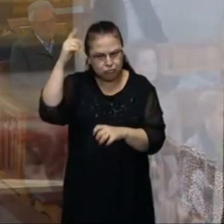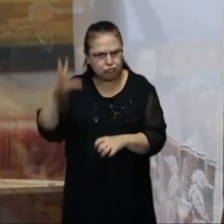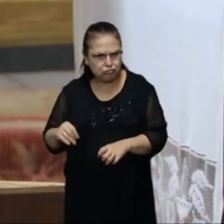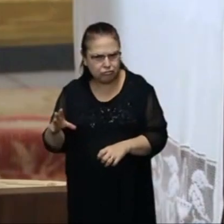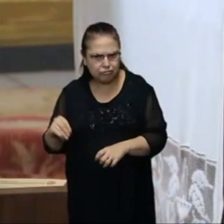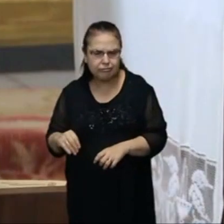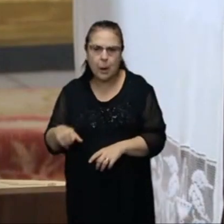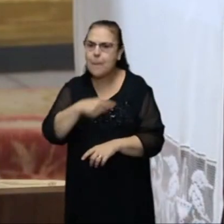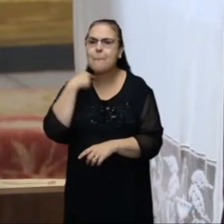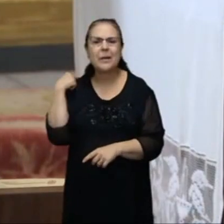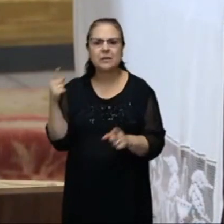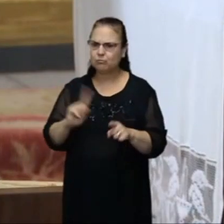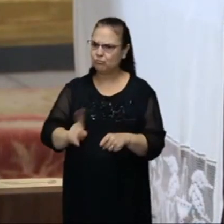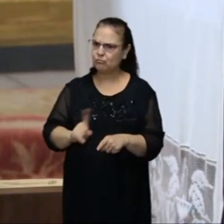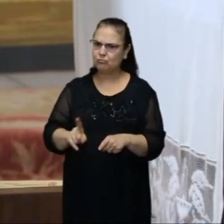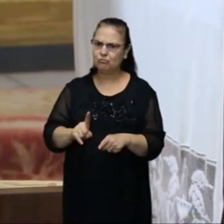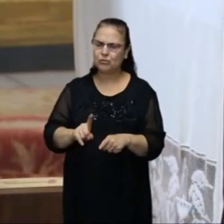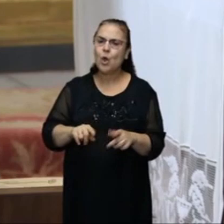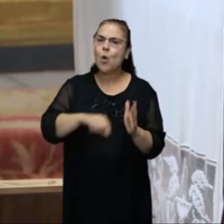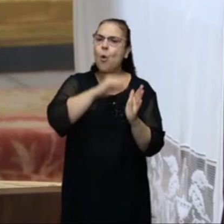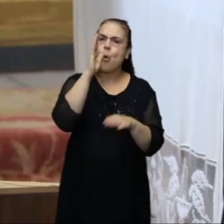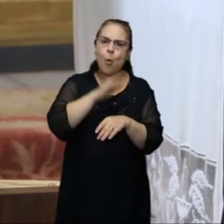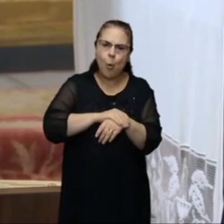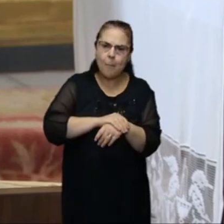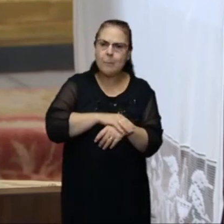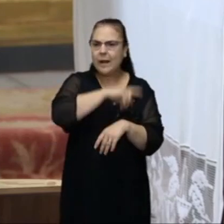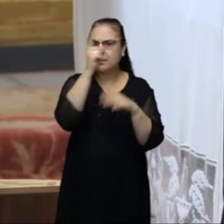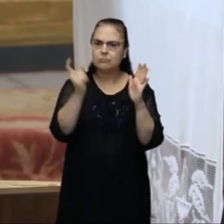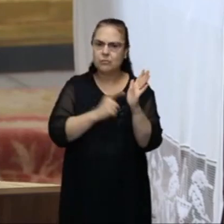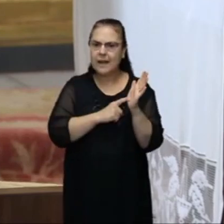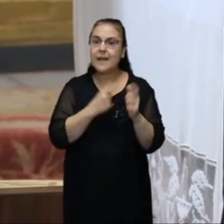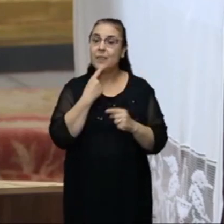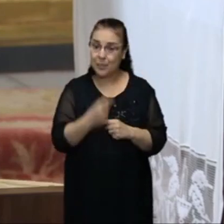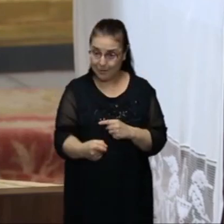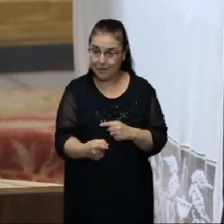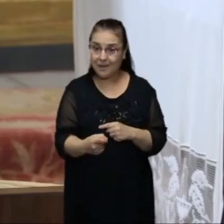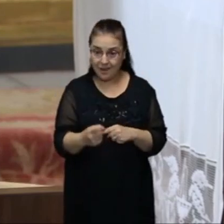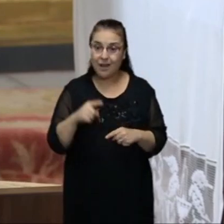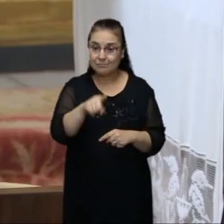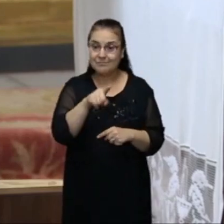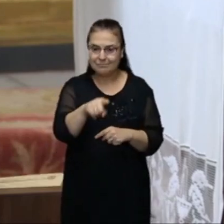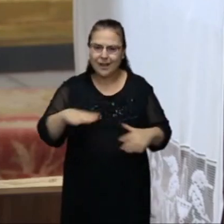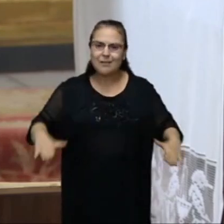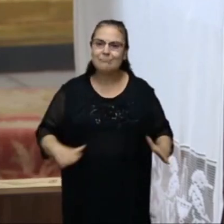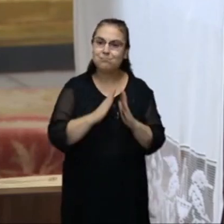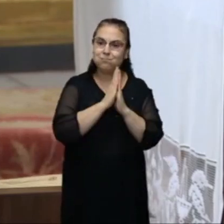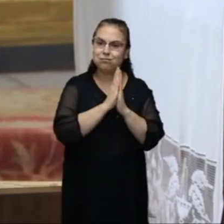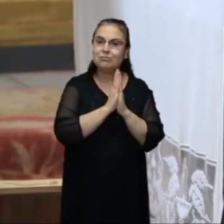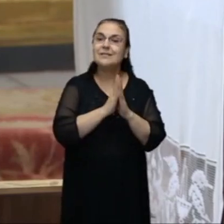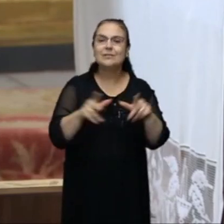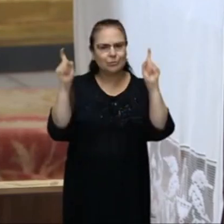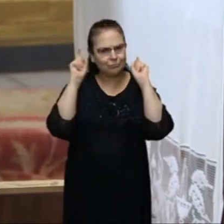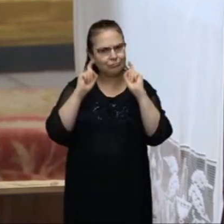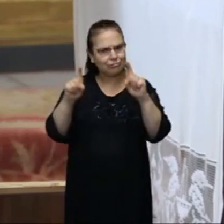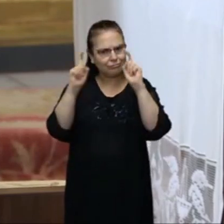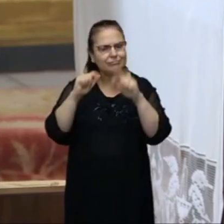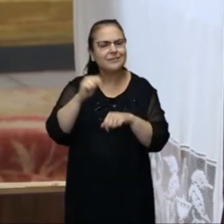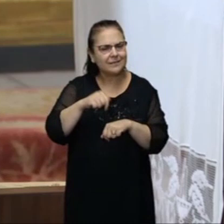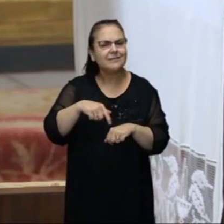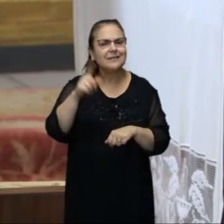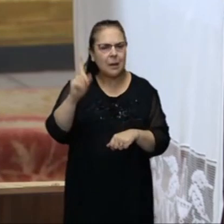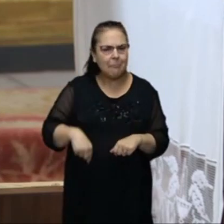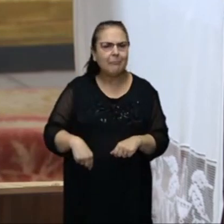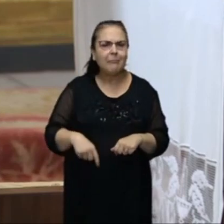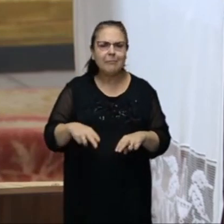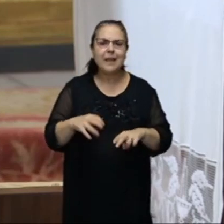Los que cumplen santamente las leyes divinas serán santificados, y los que se instruyen en ellas encontrarán